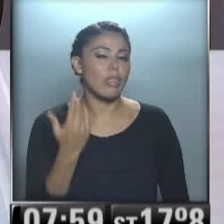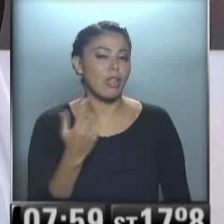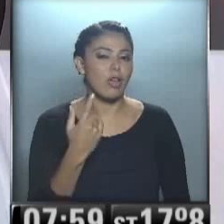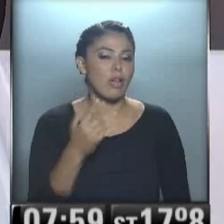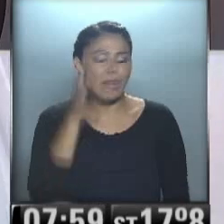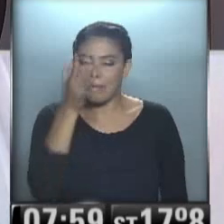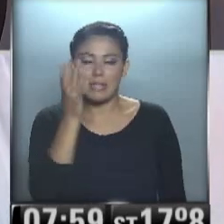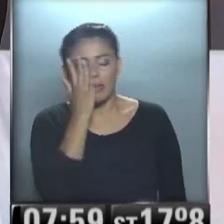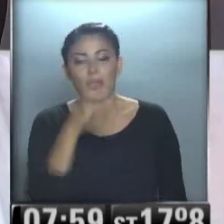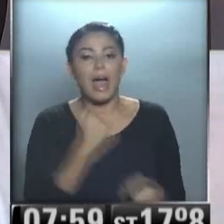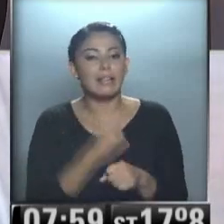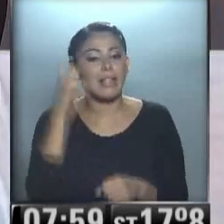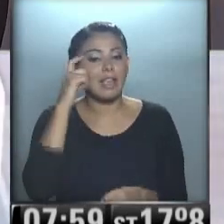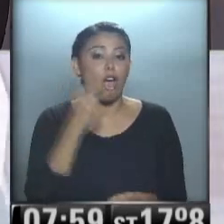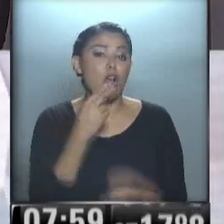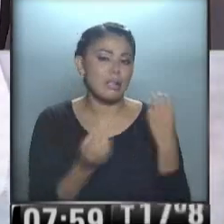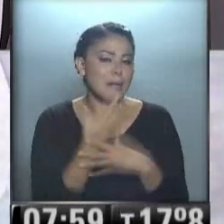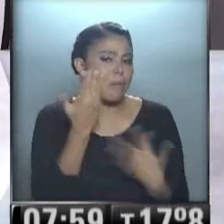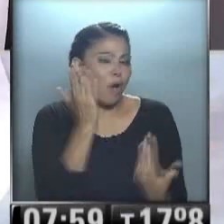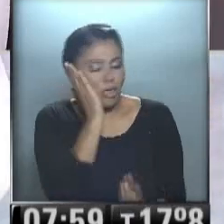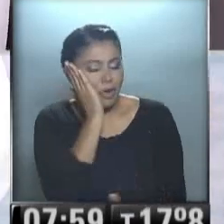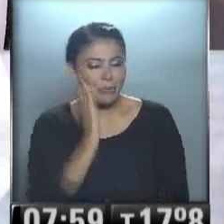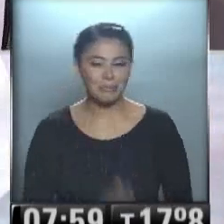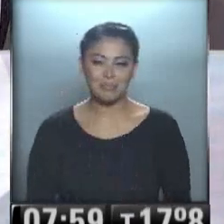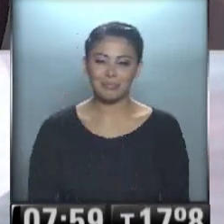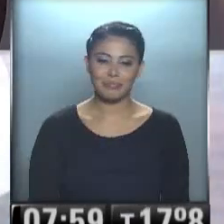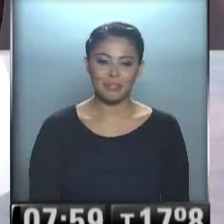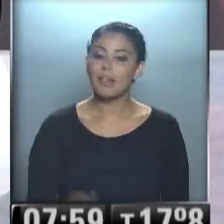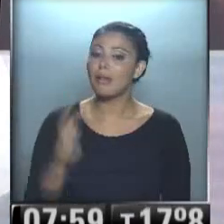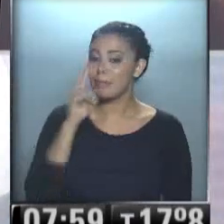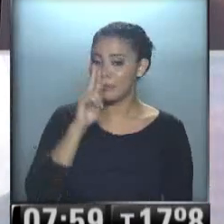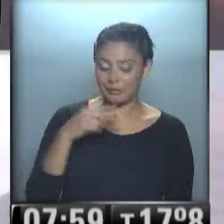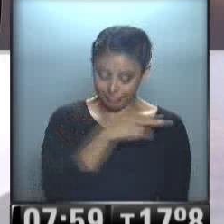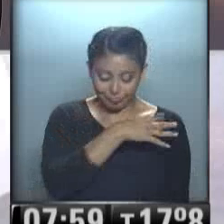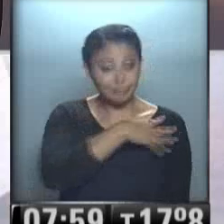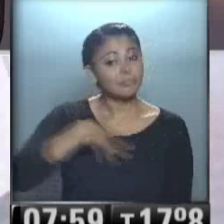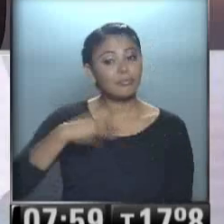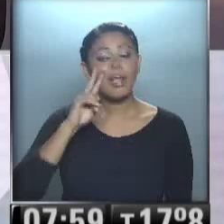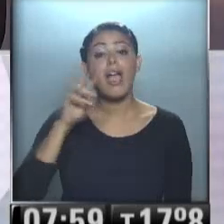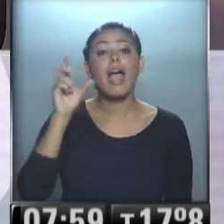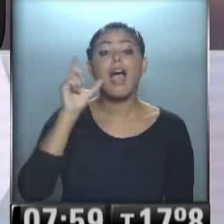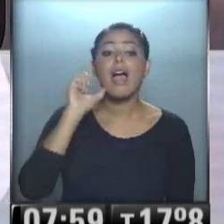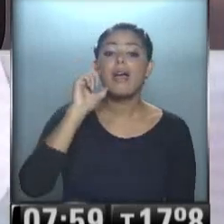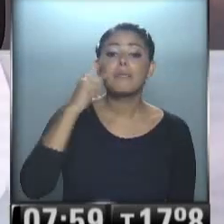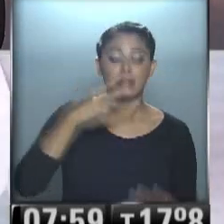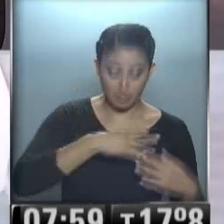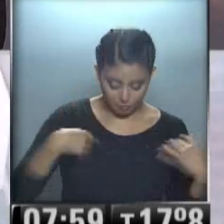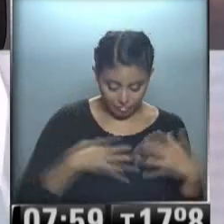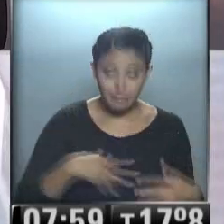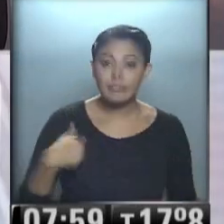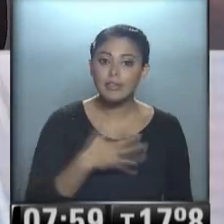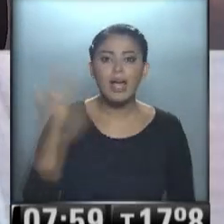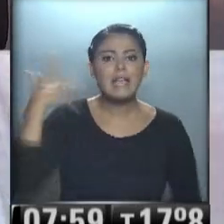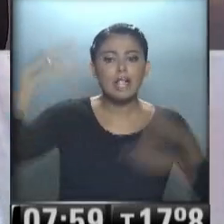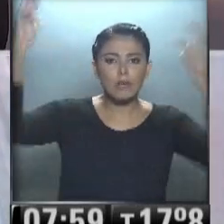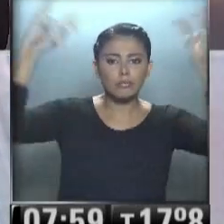un abuso, pero hasta las 10, 11 de la mañana. ¿No te parece? Fíjate, Claudio, Pat, fíjate cómo quedé después de las tormentas